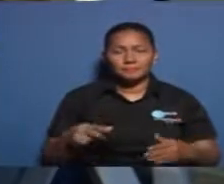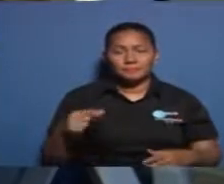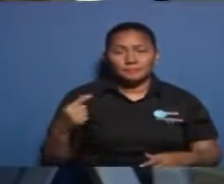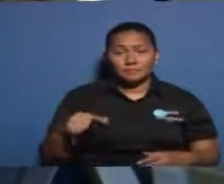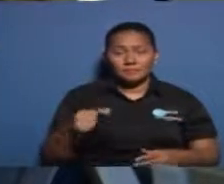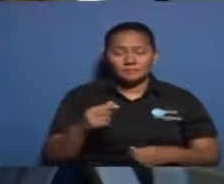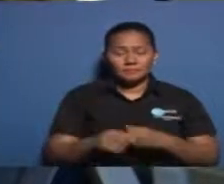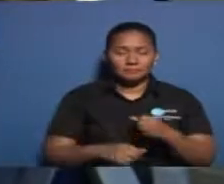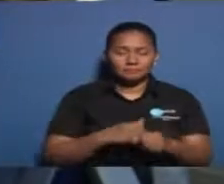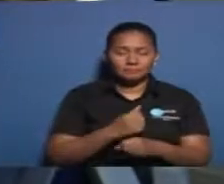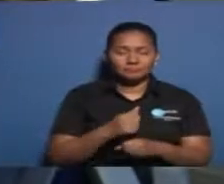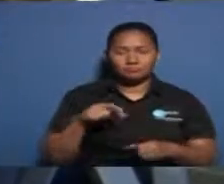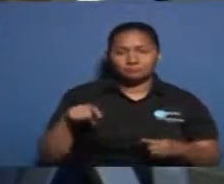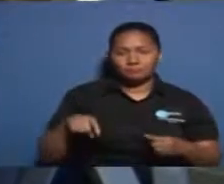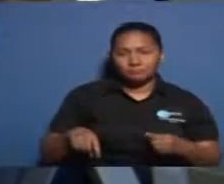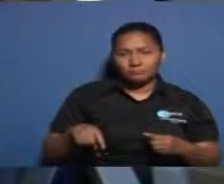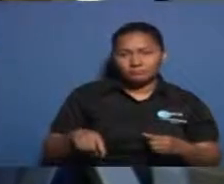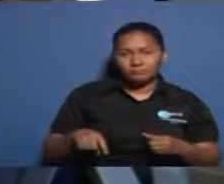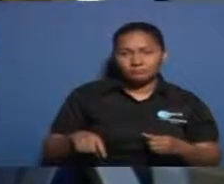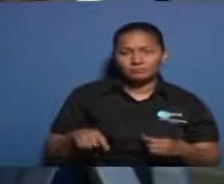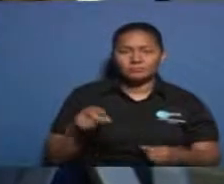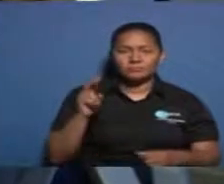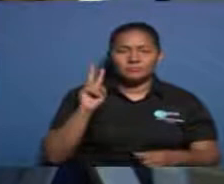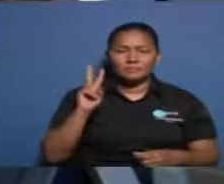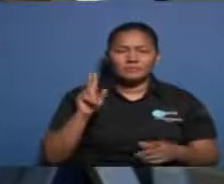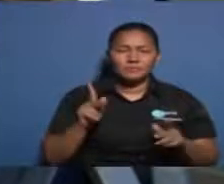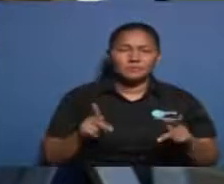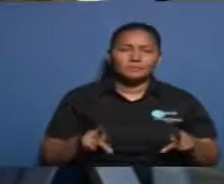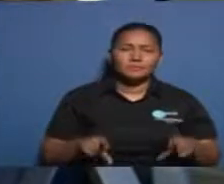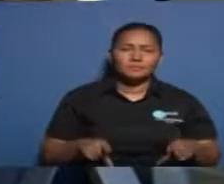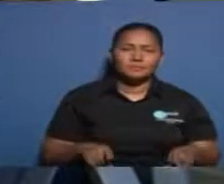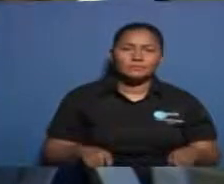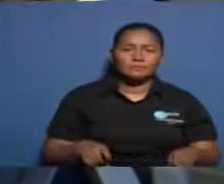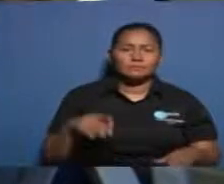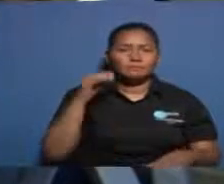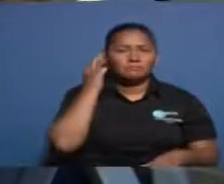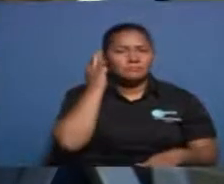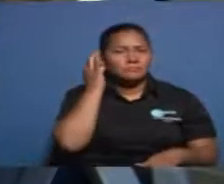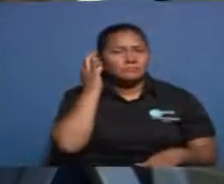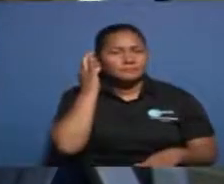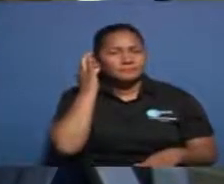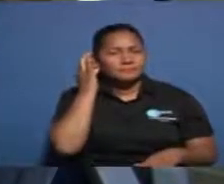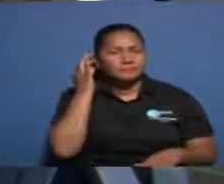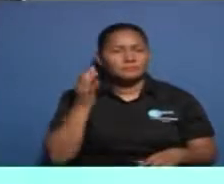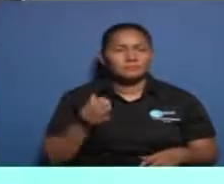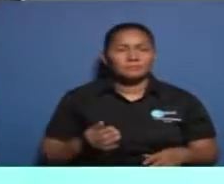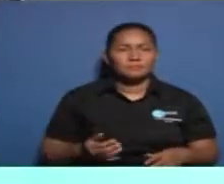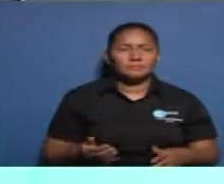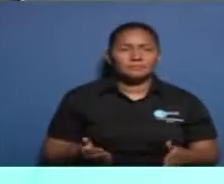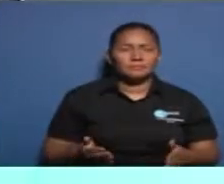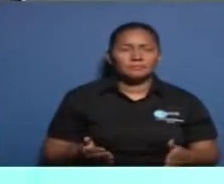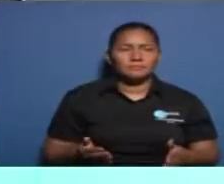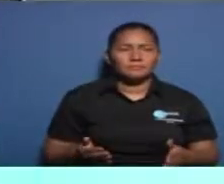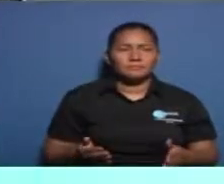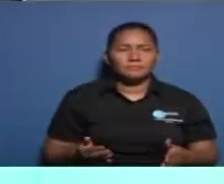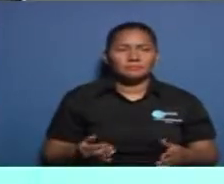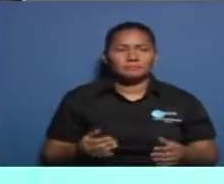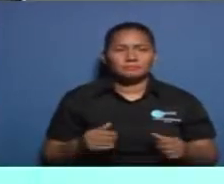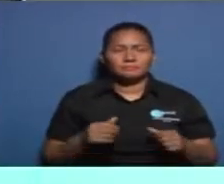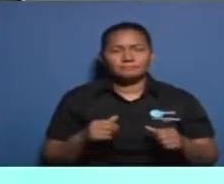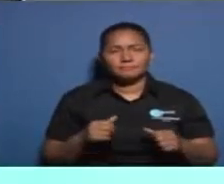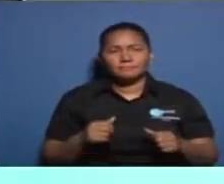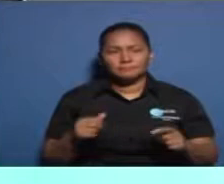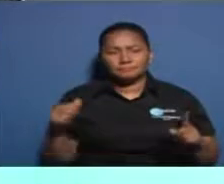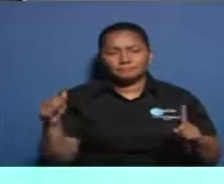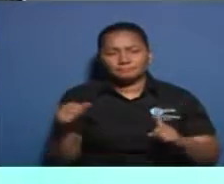estamos hablando de 12 personas mujeres que en función de ser mujer han sido víctimas sí